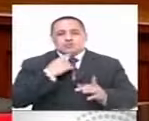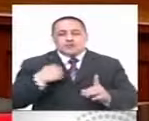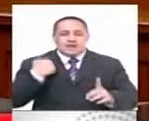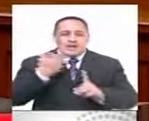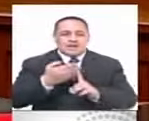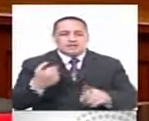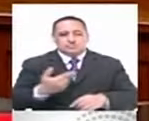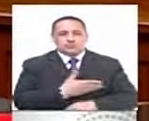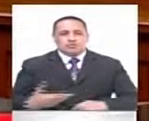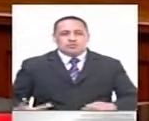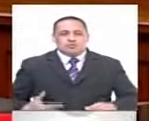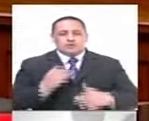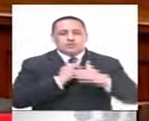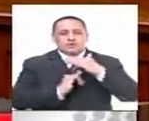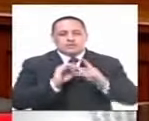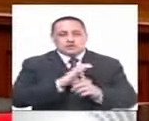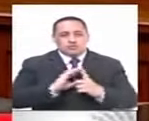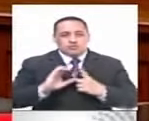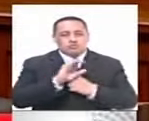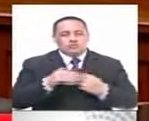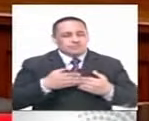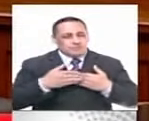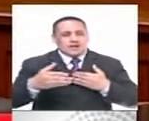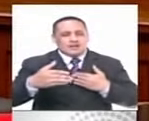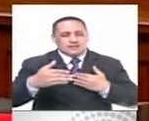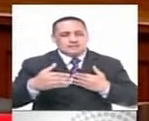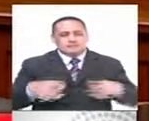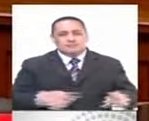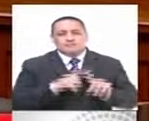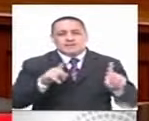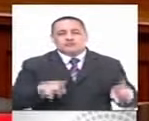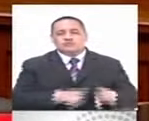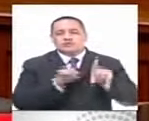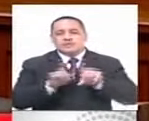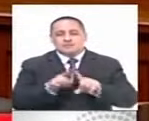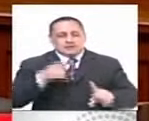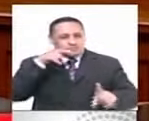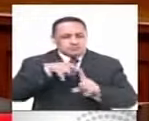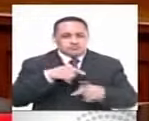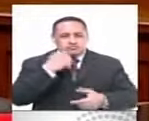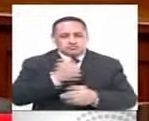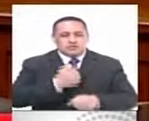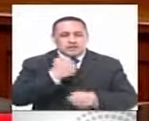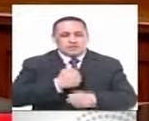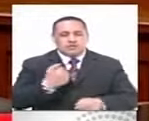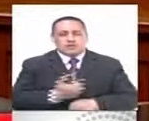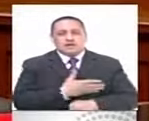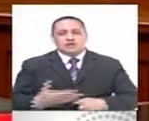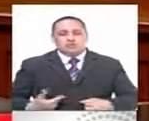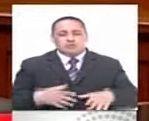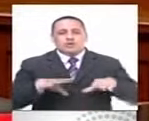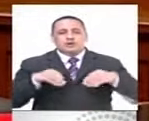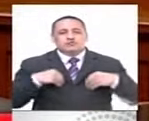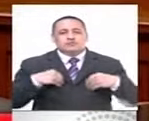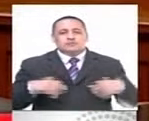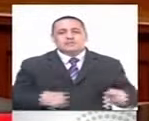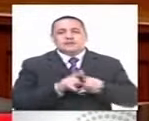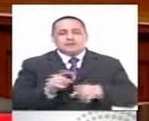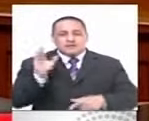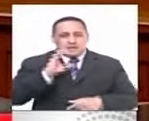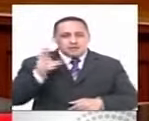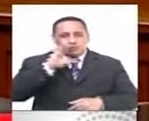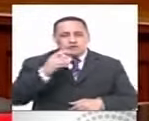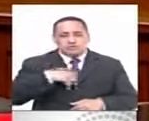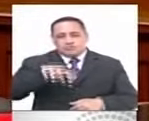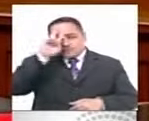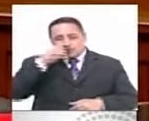Estado intercultural aún es largo y arduo, pero es un reto que este gobierno ha asumido en la búsqueda de un